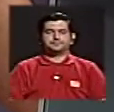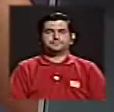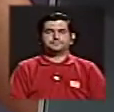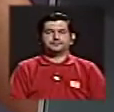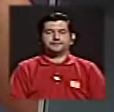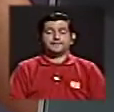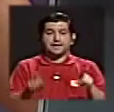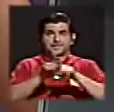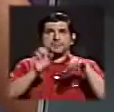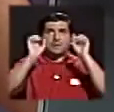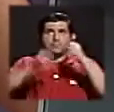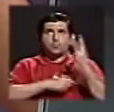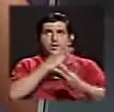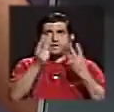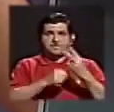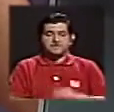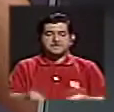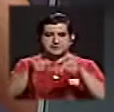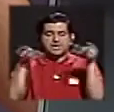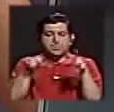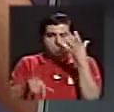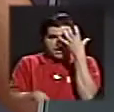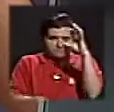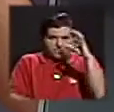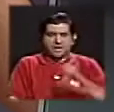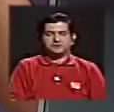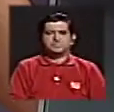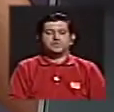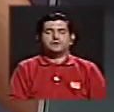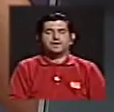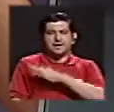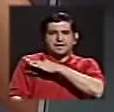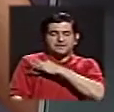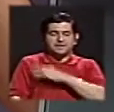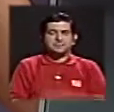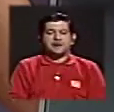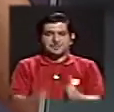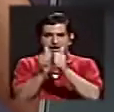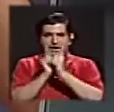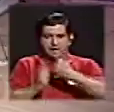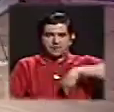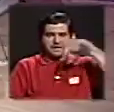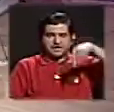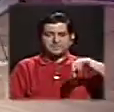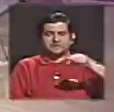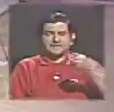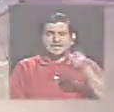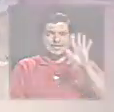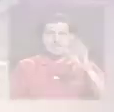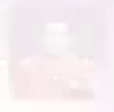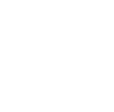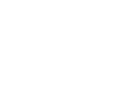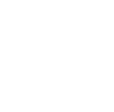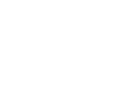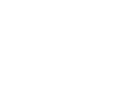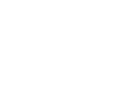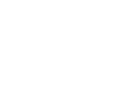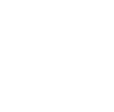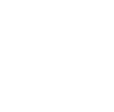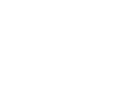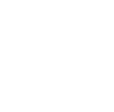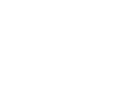irreverencias@gmail.com, puede también visitar nuestra página Facebook y le invitamos a quedarse con Canal 15 TV Consentido.